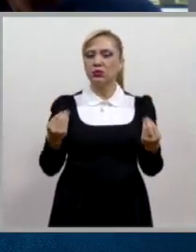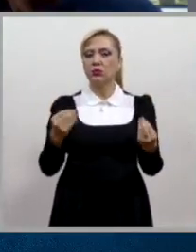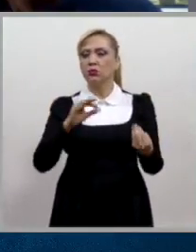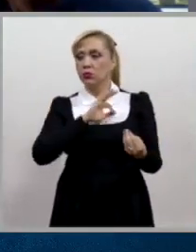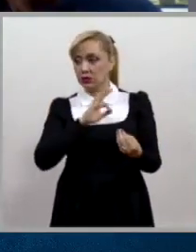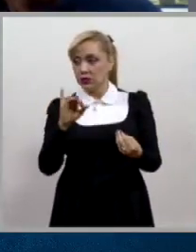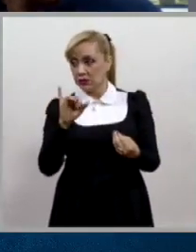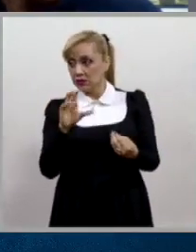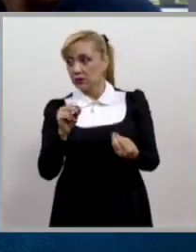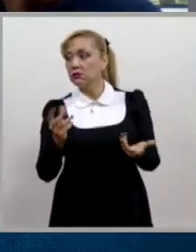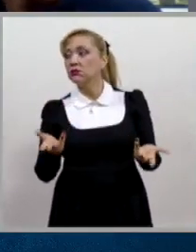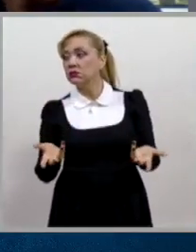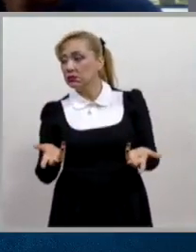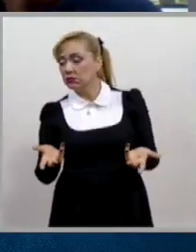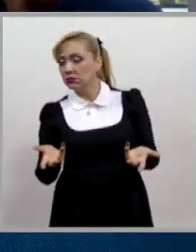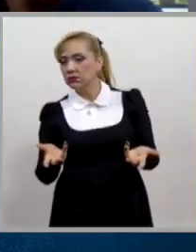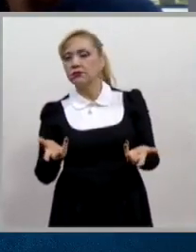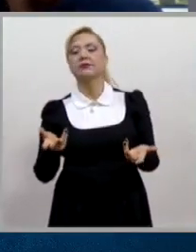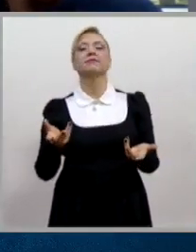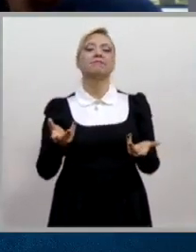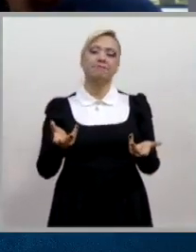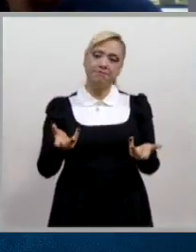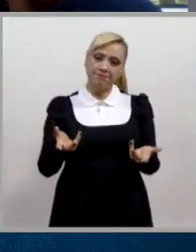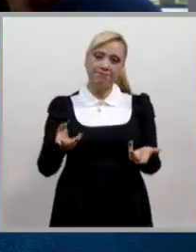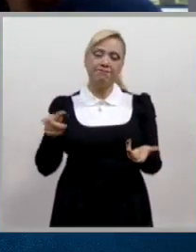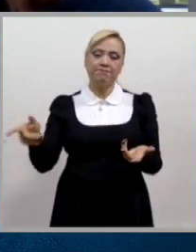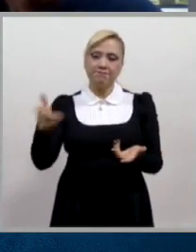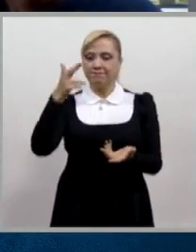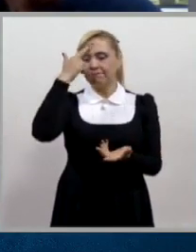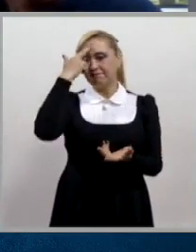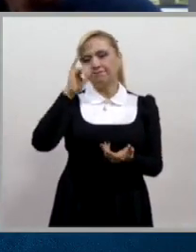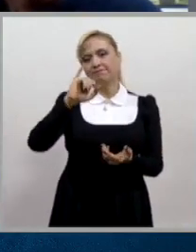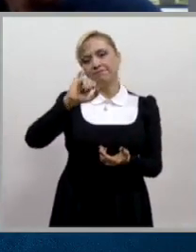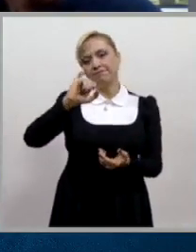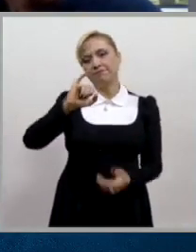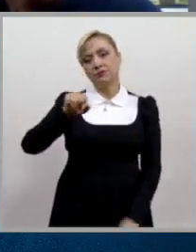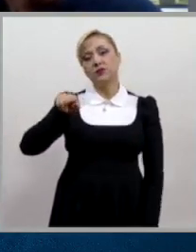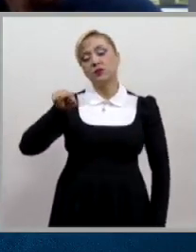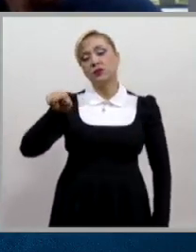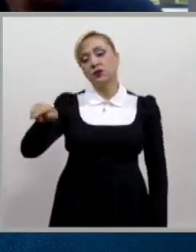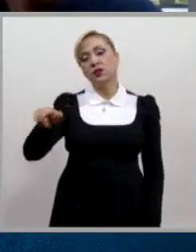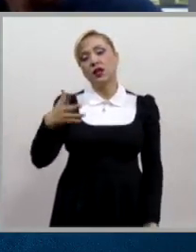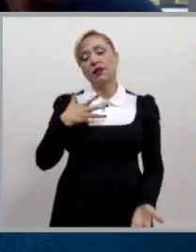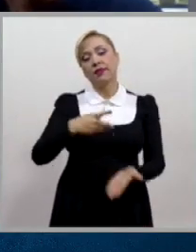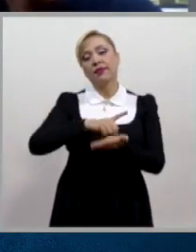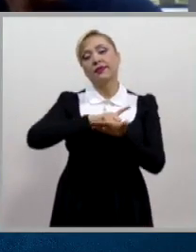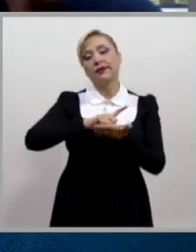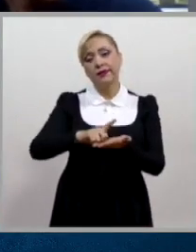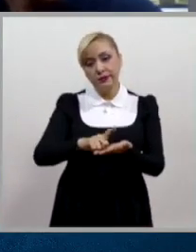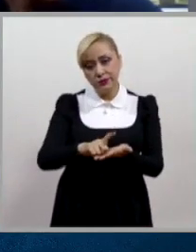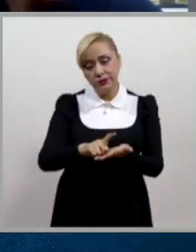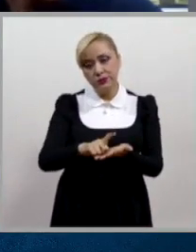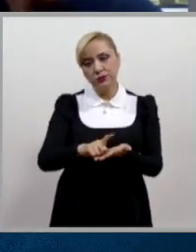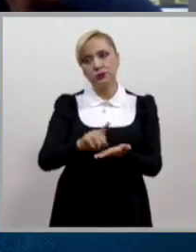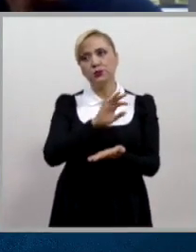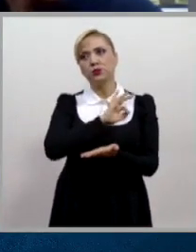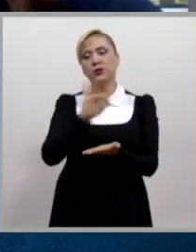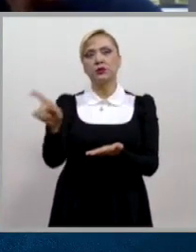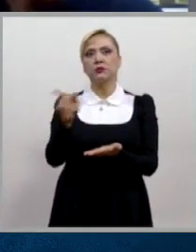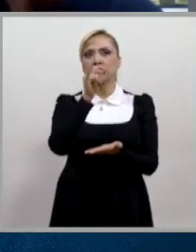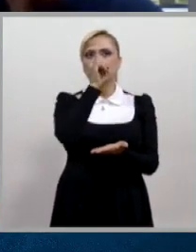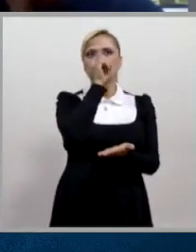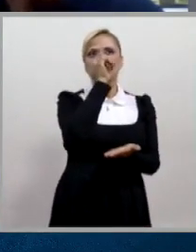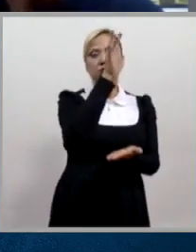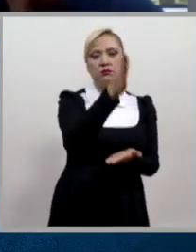no. Y aquí entra el tema famoso del interés legítimo, ¿no? Que es como la vía de acceso que tienes para reclamar